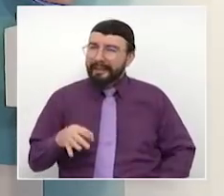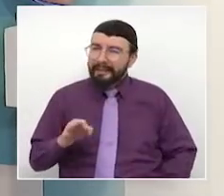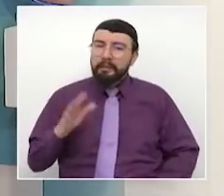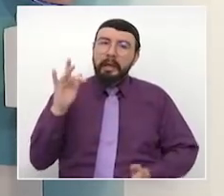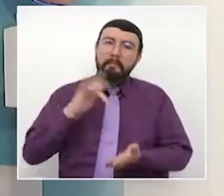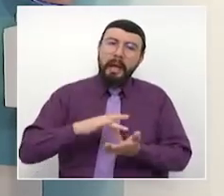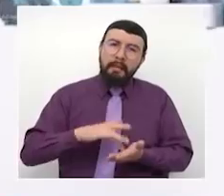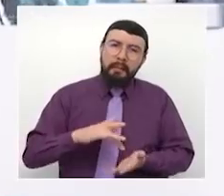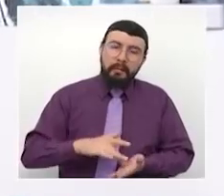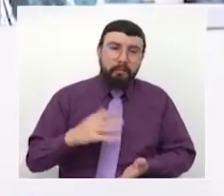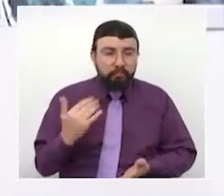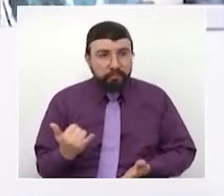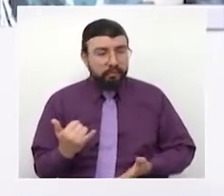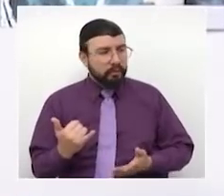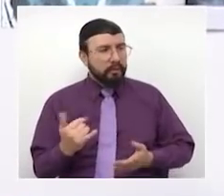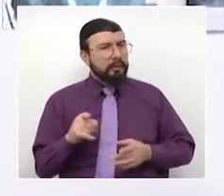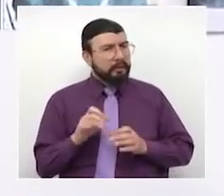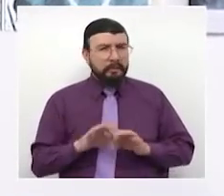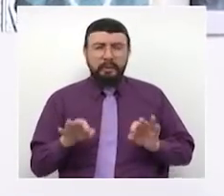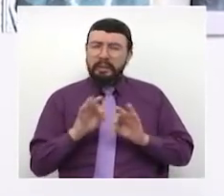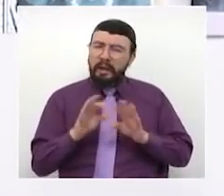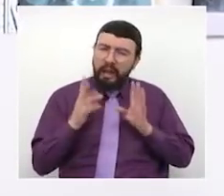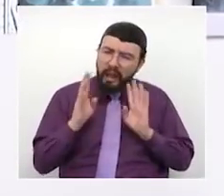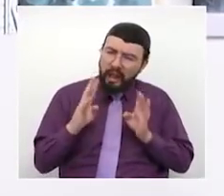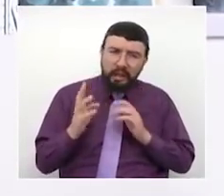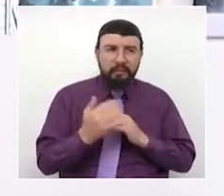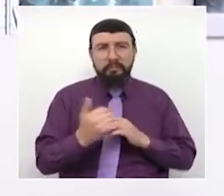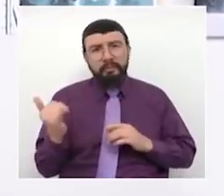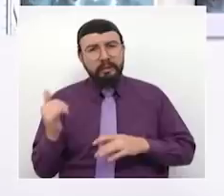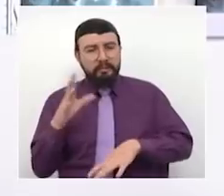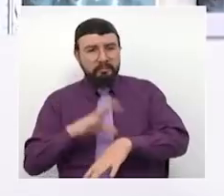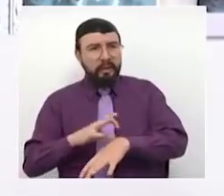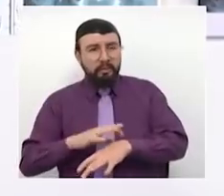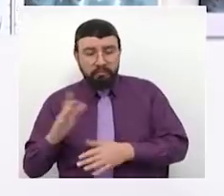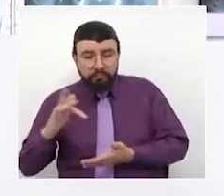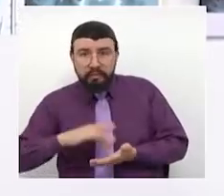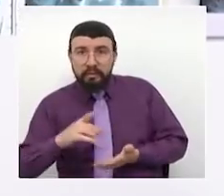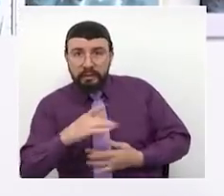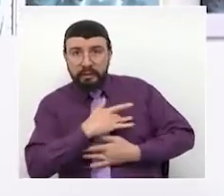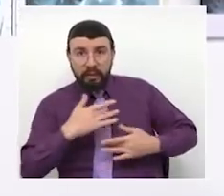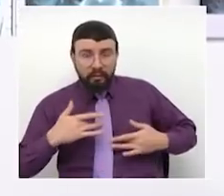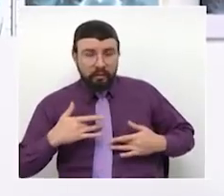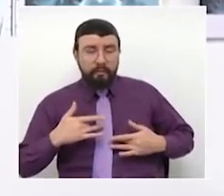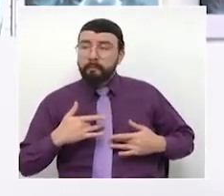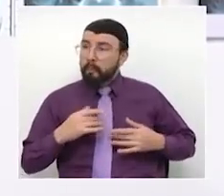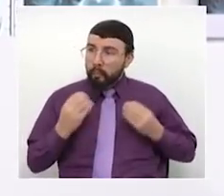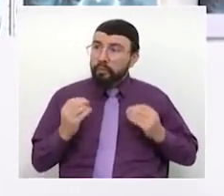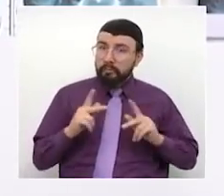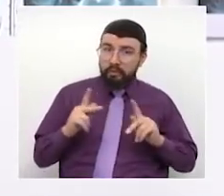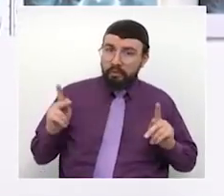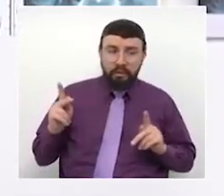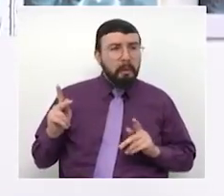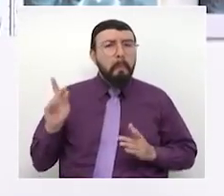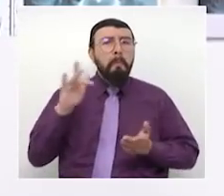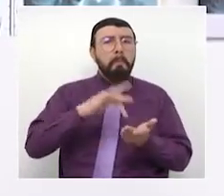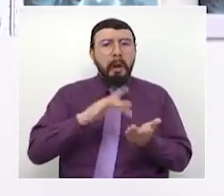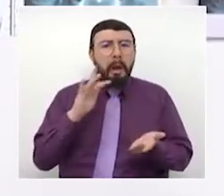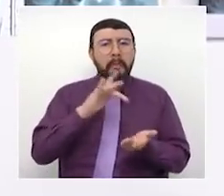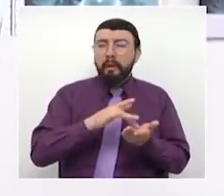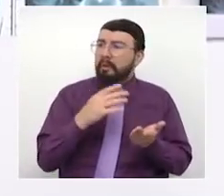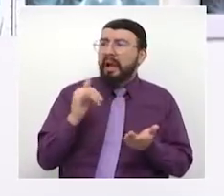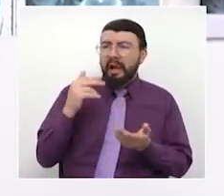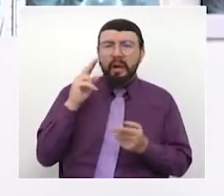esto es discusión permanente con todos los médicos del Parque de la Salud, porque muchas personas que han ido a la consulta saben que